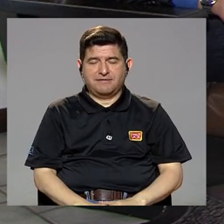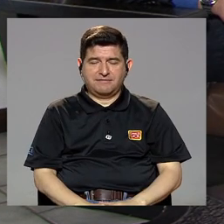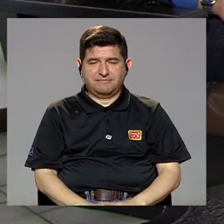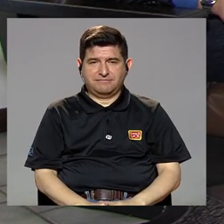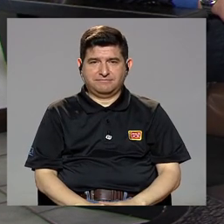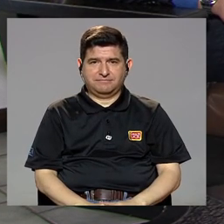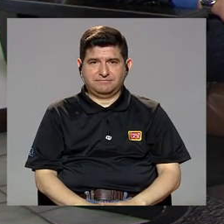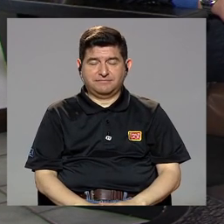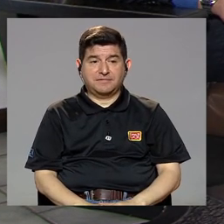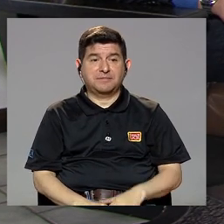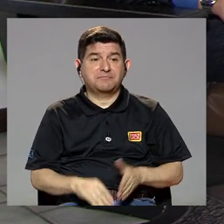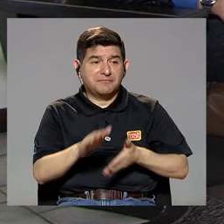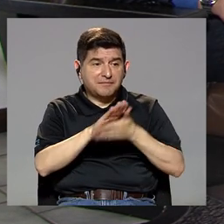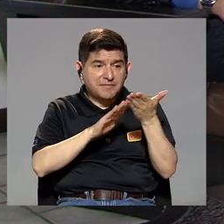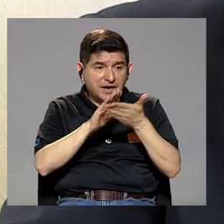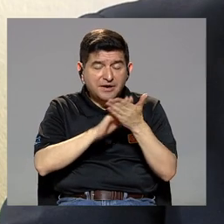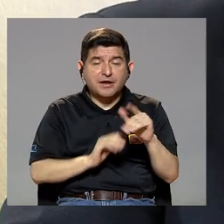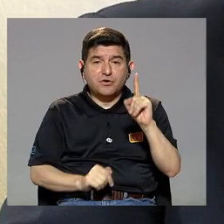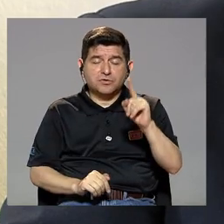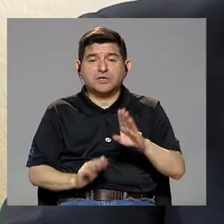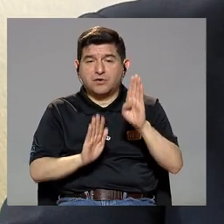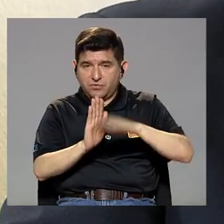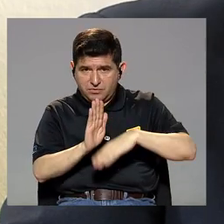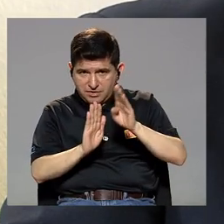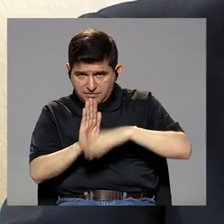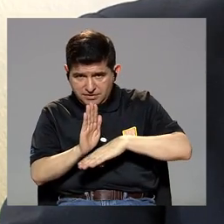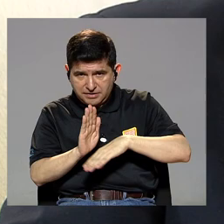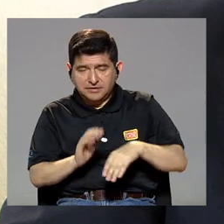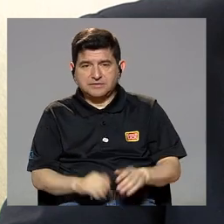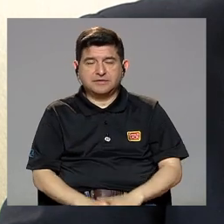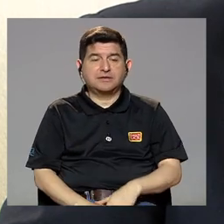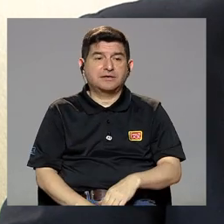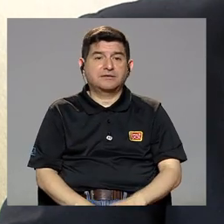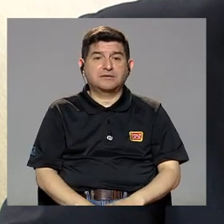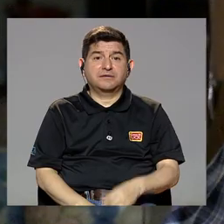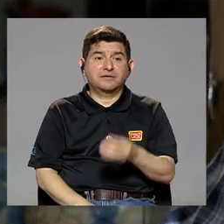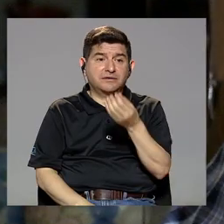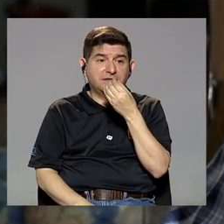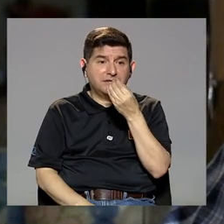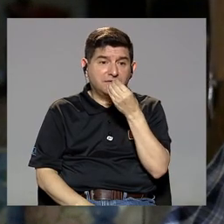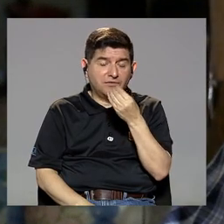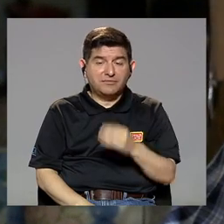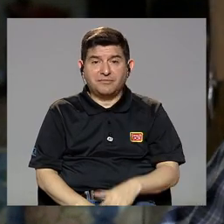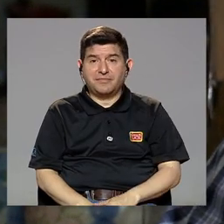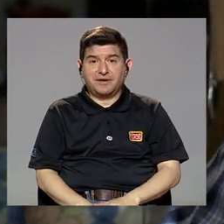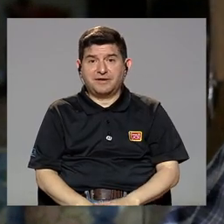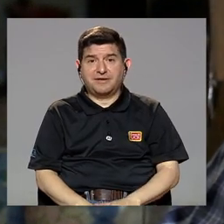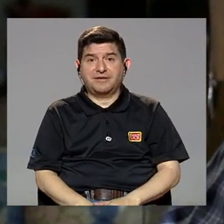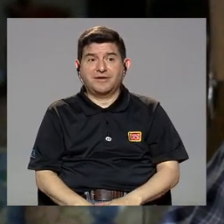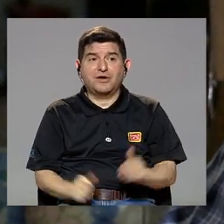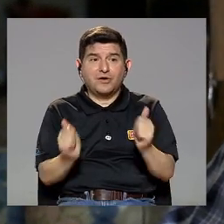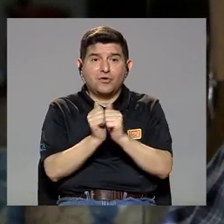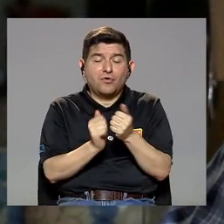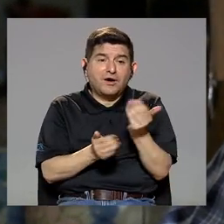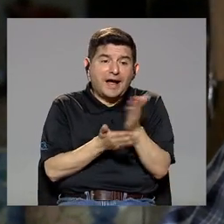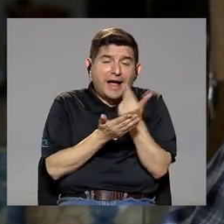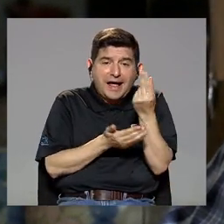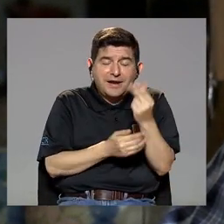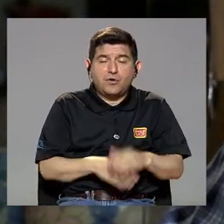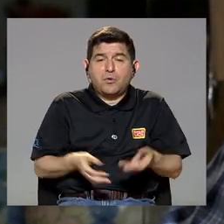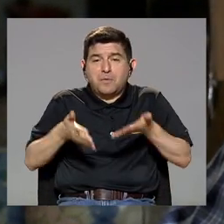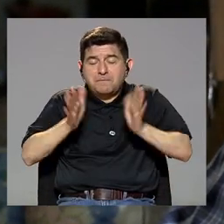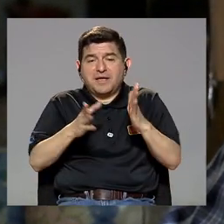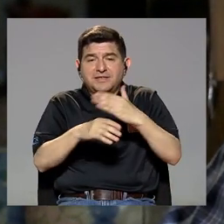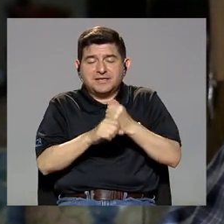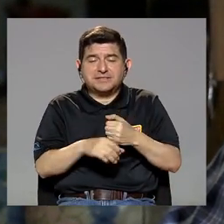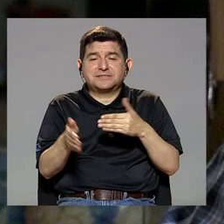para ir a una más barata y comer con una diferencia mientras me hacía la oficina y